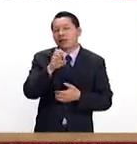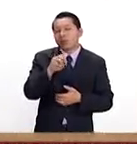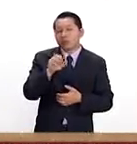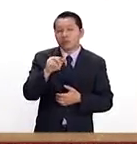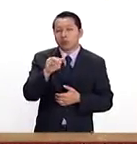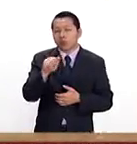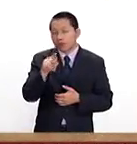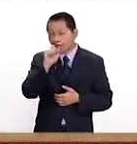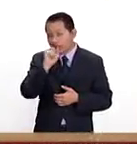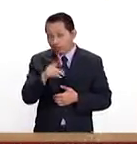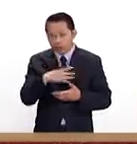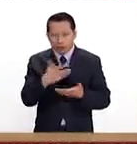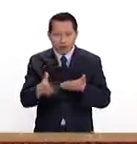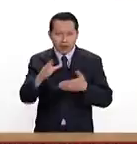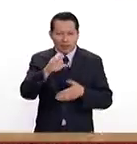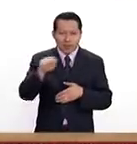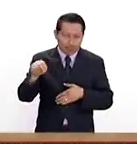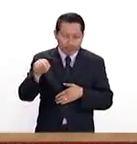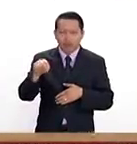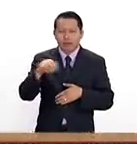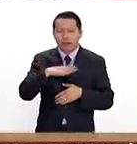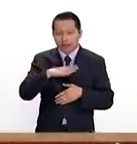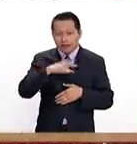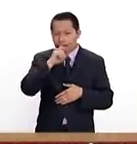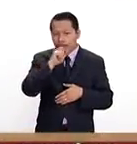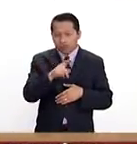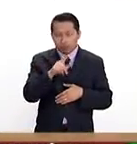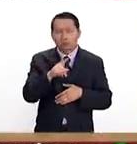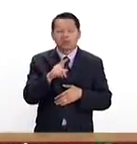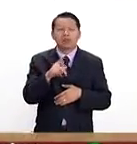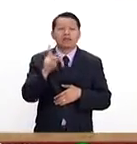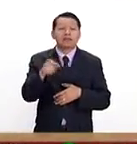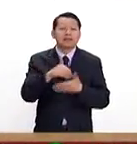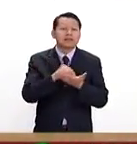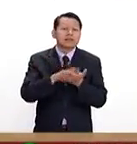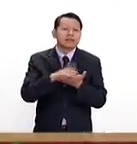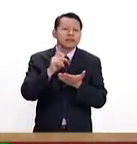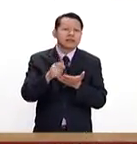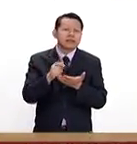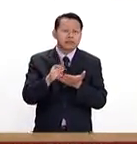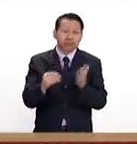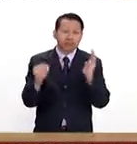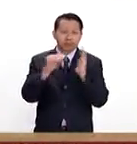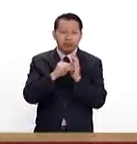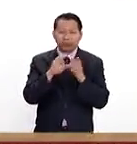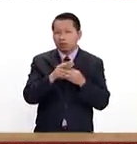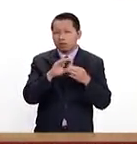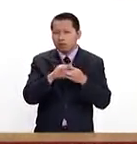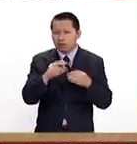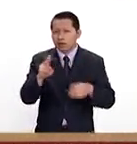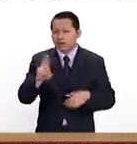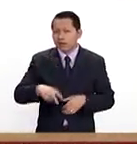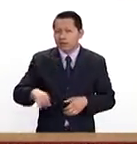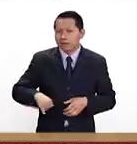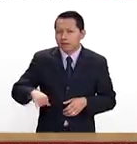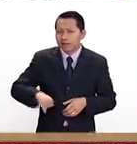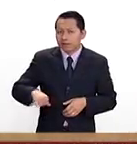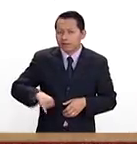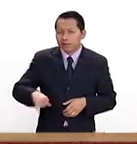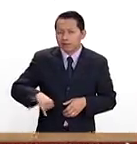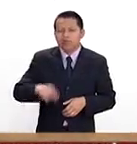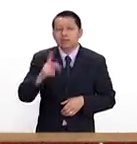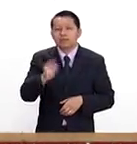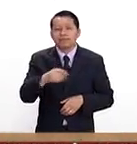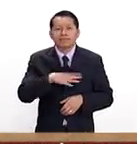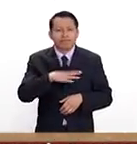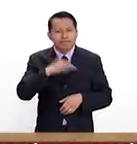programa en CNN que se llama GPS, Fareed Zakaria, que publicó en Foreign Affairs un artículo muy interesante en el